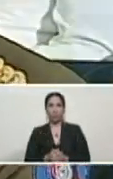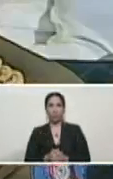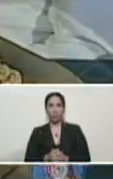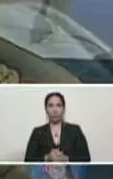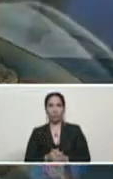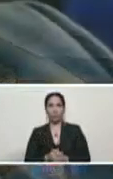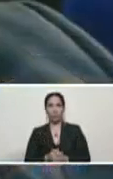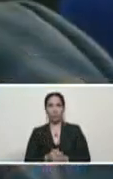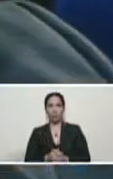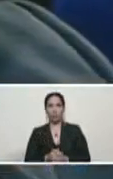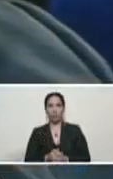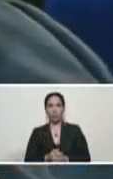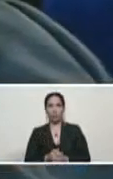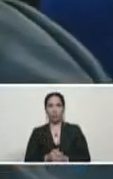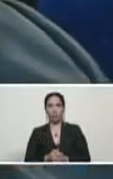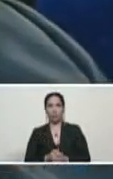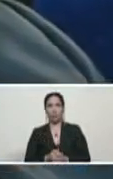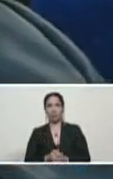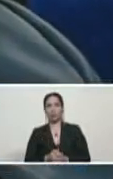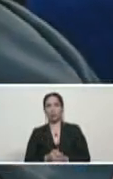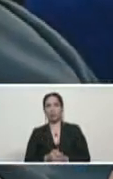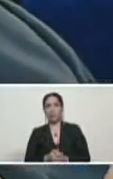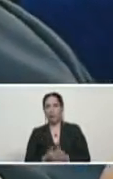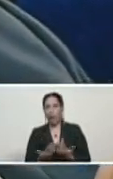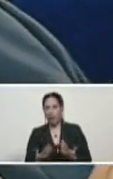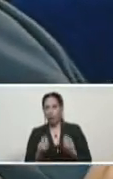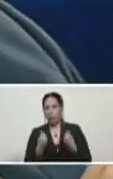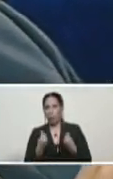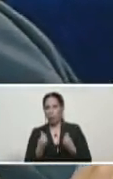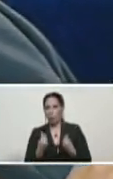nos costaría y nos cuesta mucho poder entender